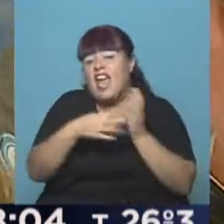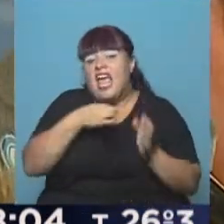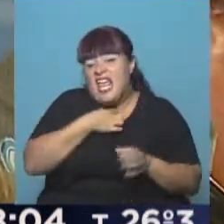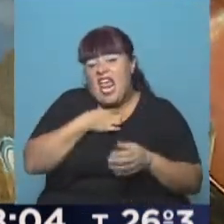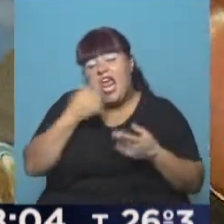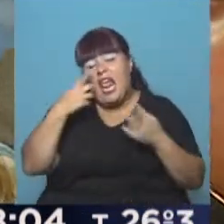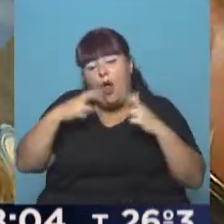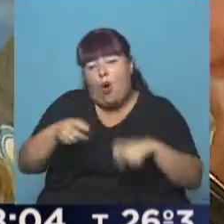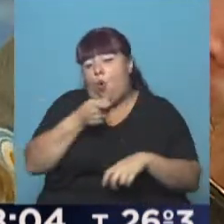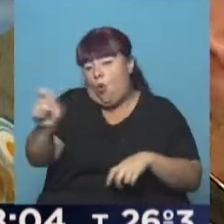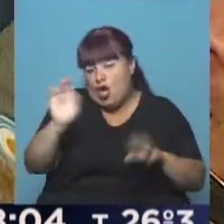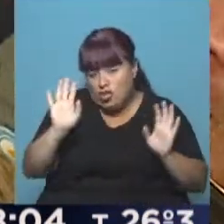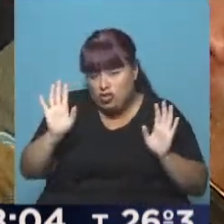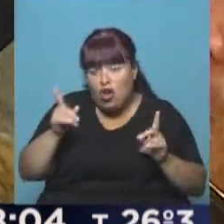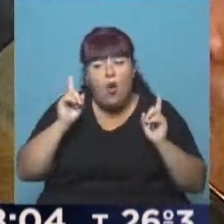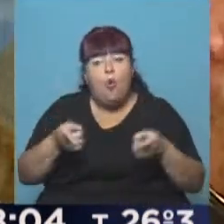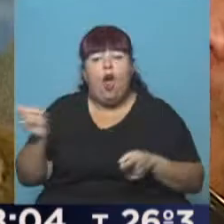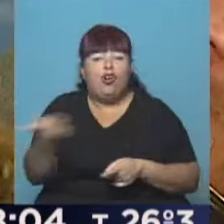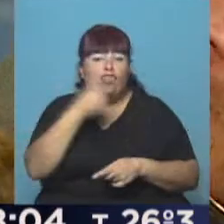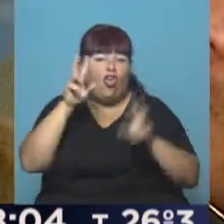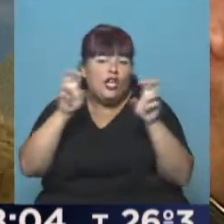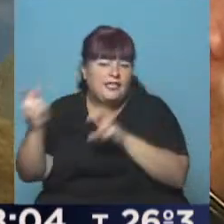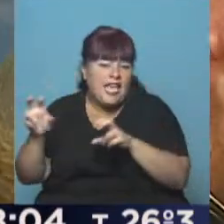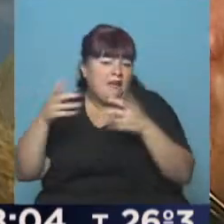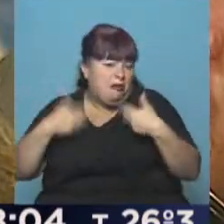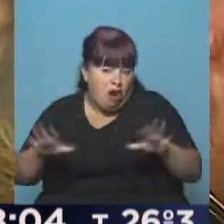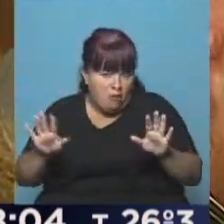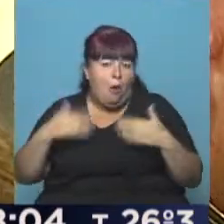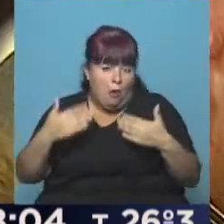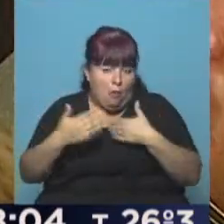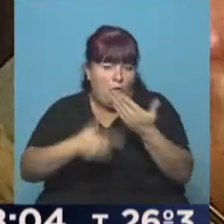poder abrir un proceso judicial, si como en todos los otros temas con normalidad se podrá analizar.